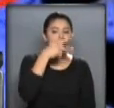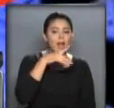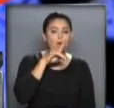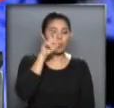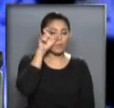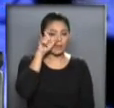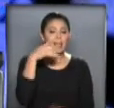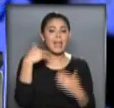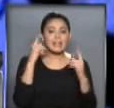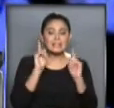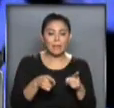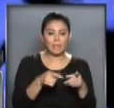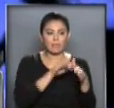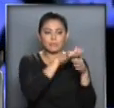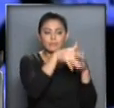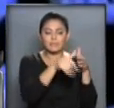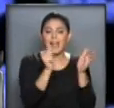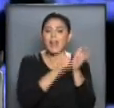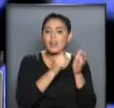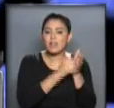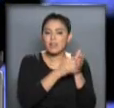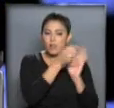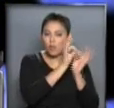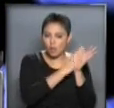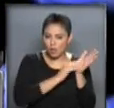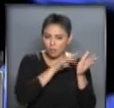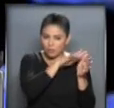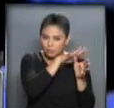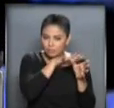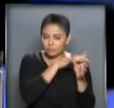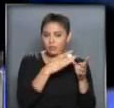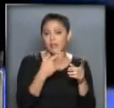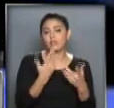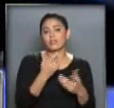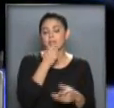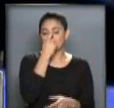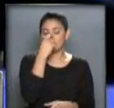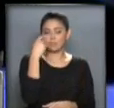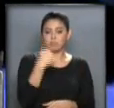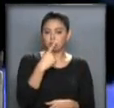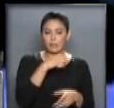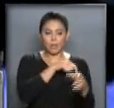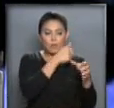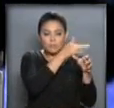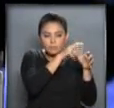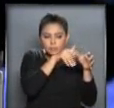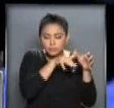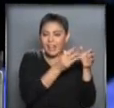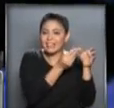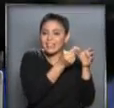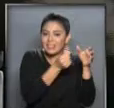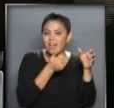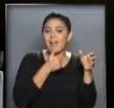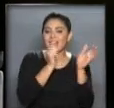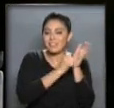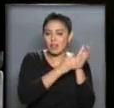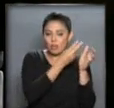está en la parte superior del volcán y de Pequeños glaciares eso incrementaría muy rápidamente el caudal de los ríos sobre todo el agrio que es un